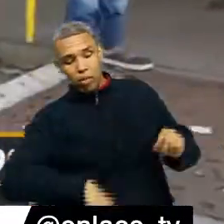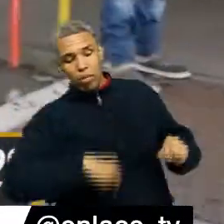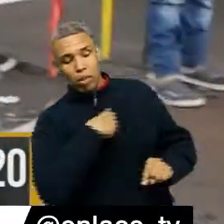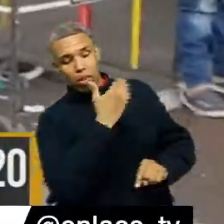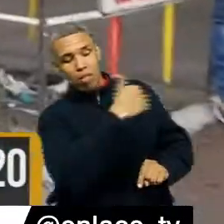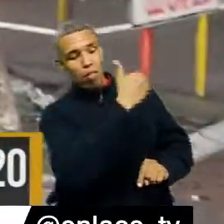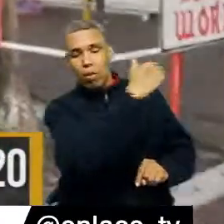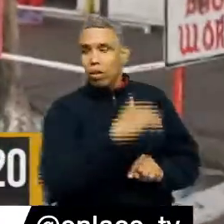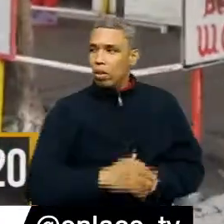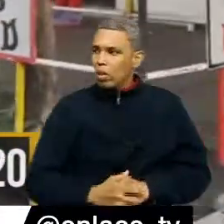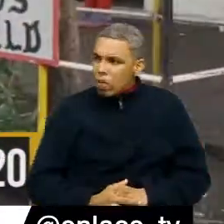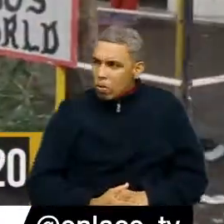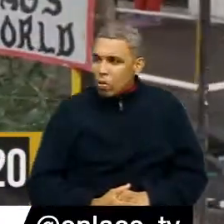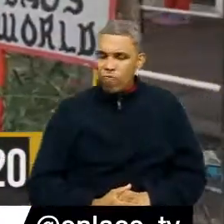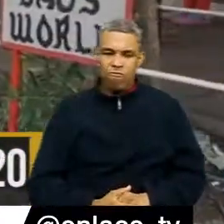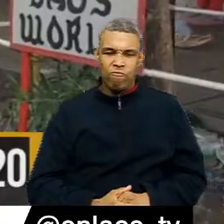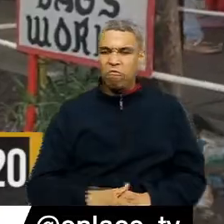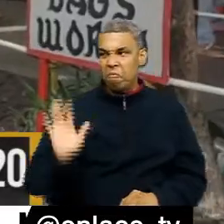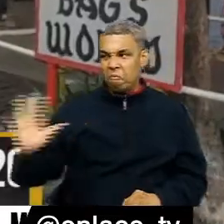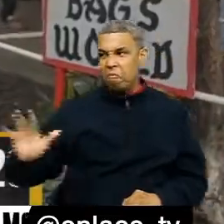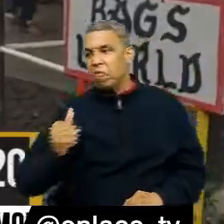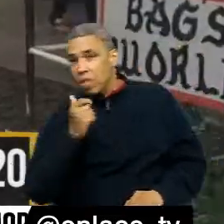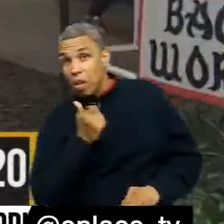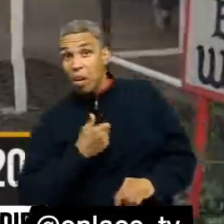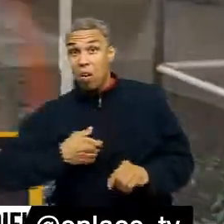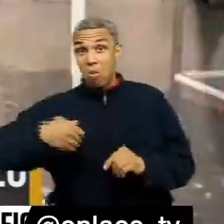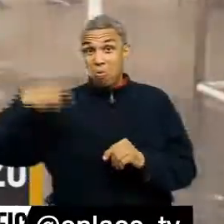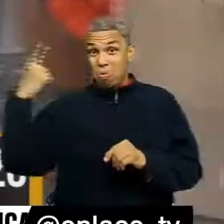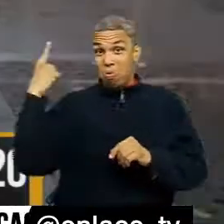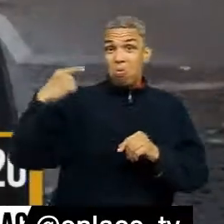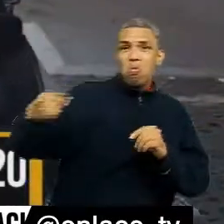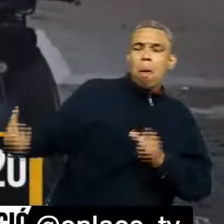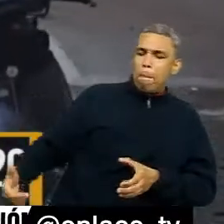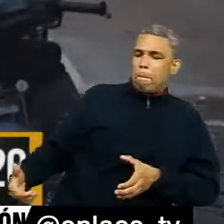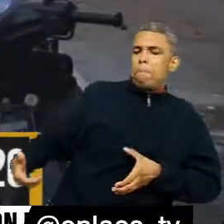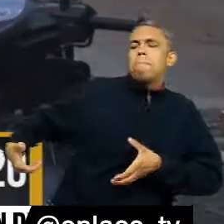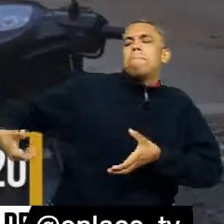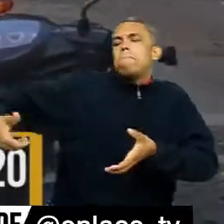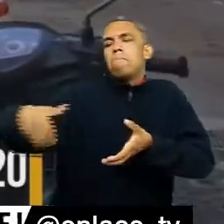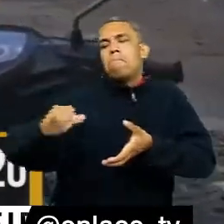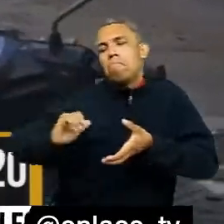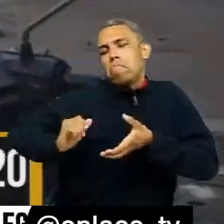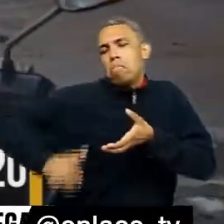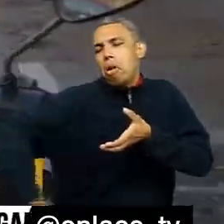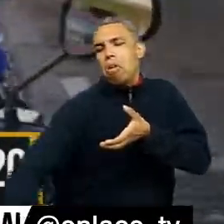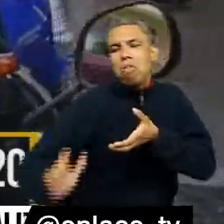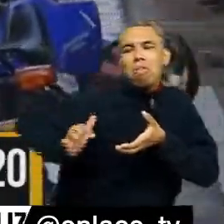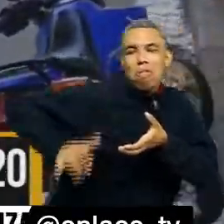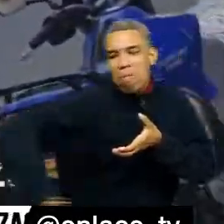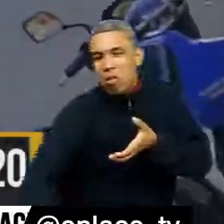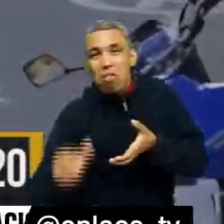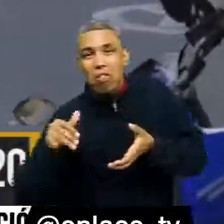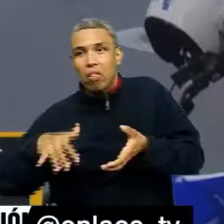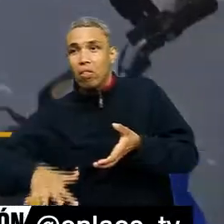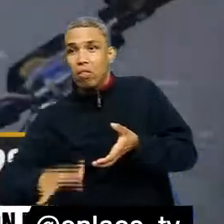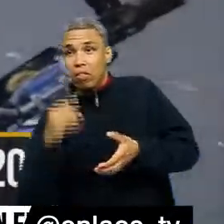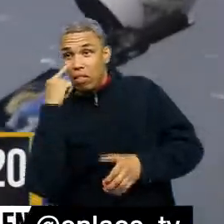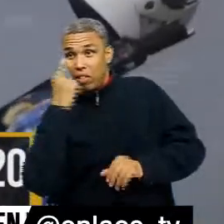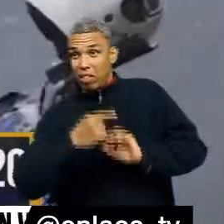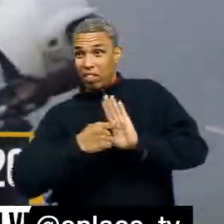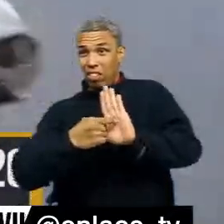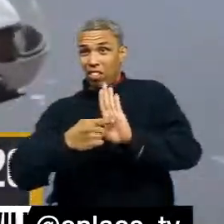oficio, llamando así la atención de quienes por allí transitaban. Protestamos pacíficamente, derramando estas limonadas